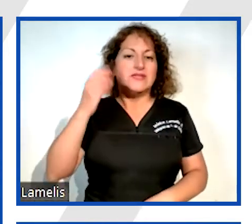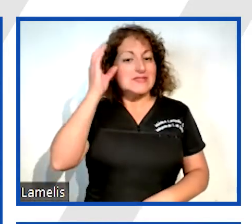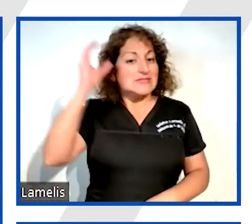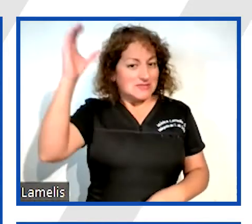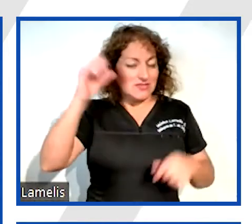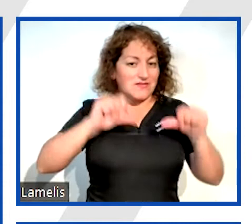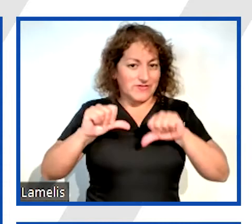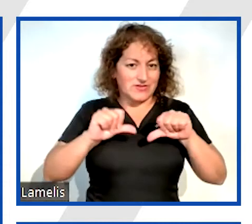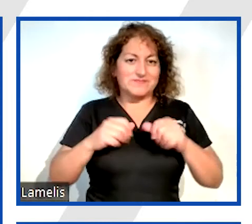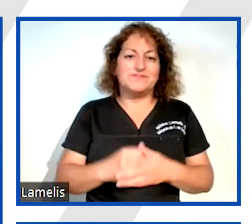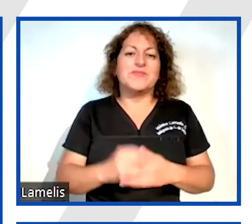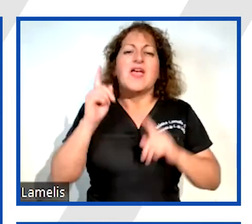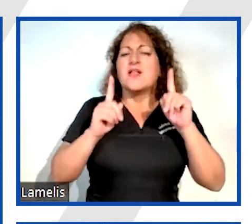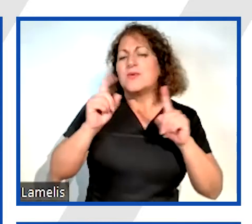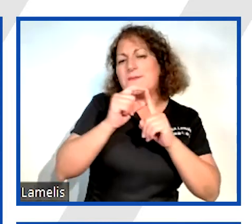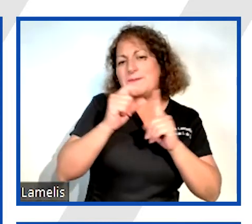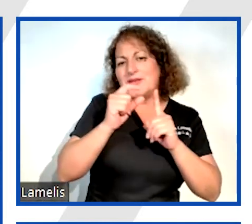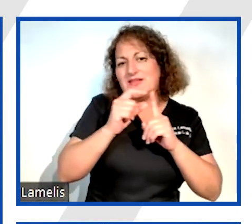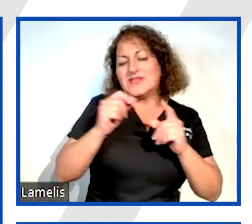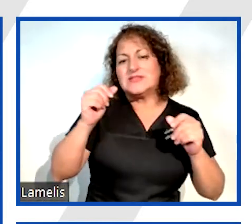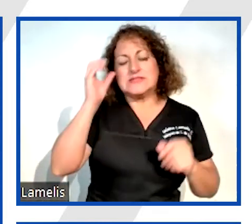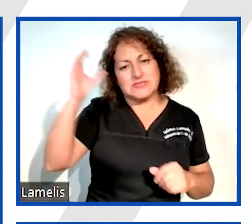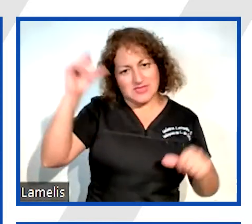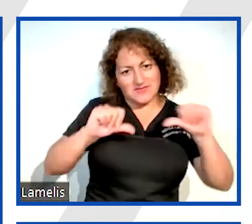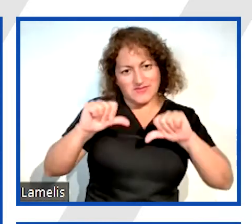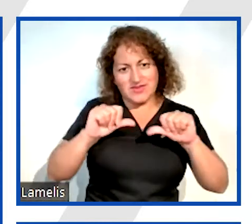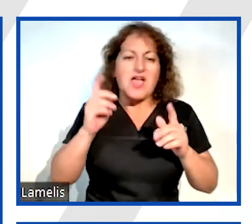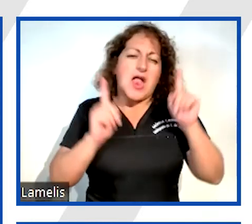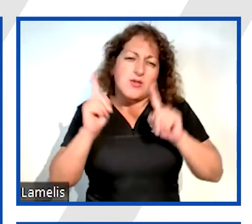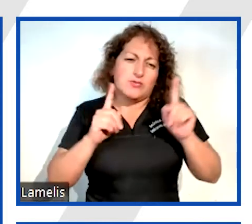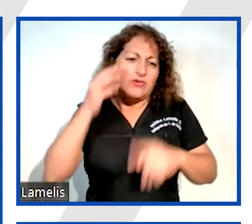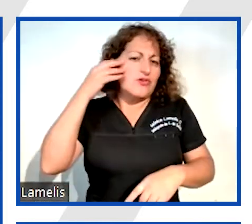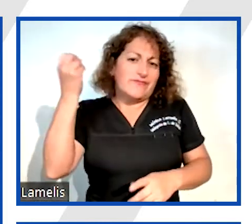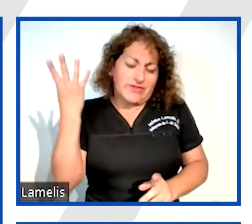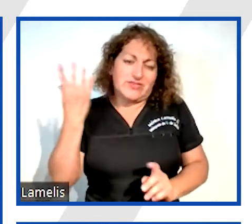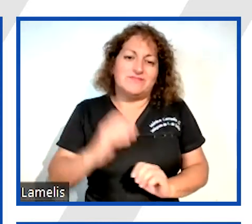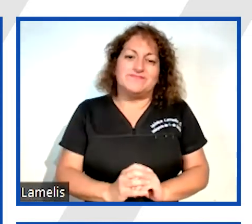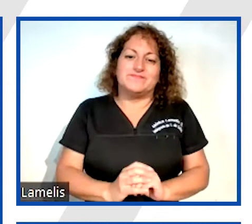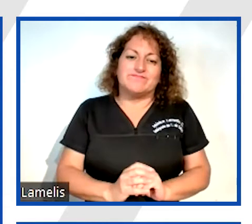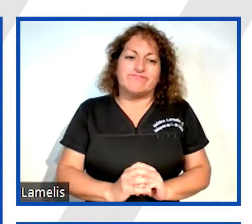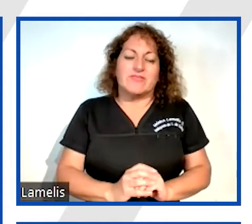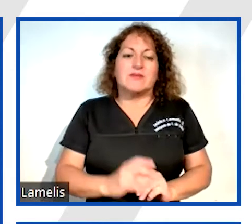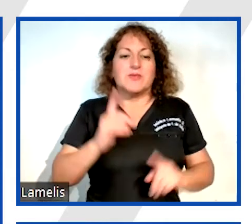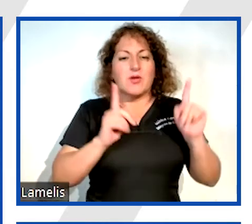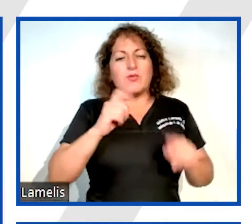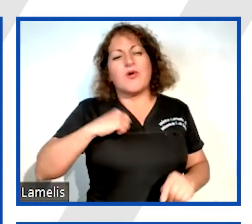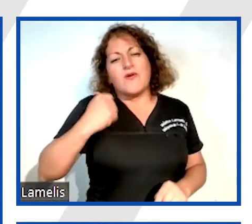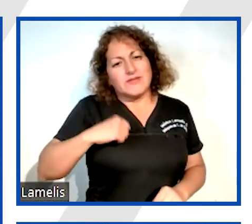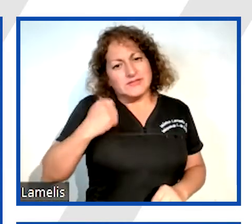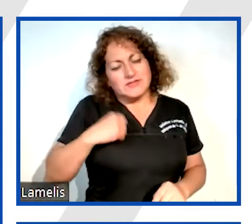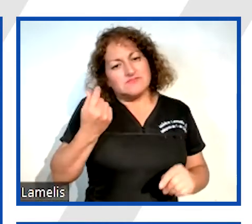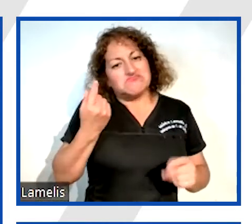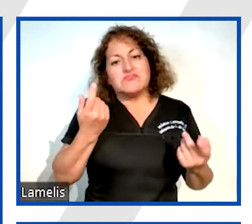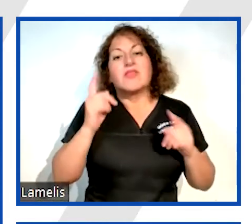de herramienta que vamos a ver en la charla que algunos pueden haber olvidado en el caso de nuestra audiencia más joven que no no todavía no nos pueda haber conocido